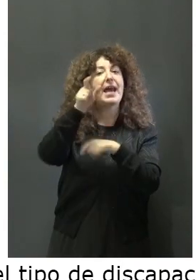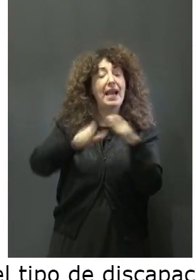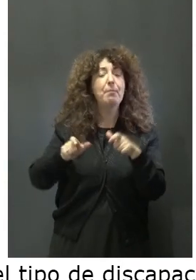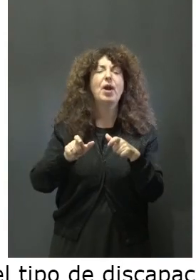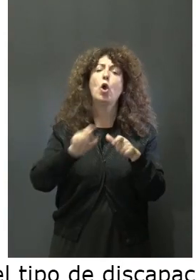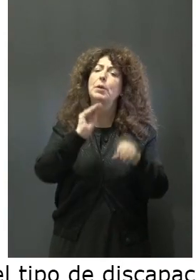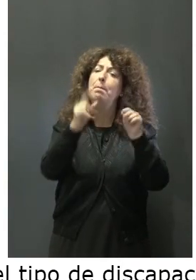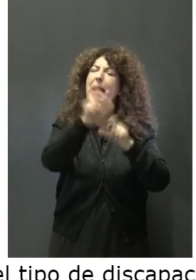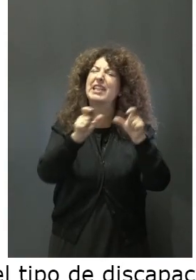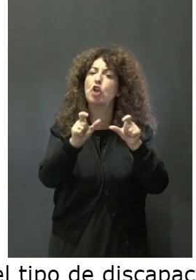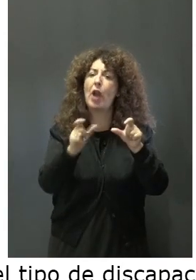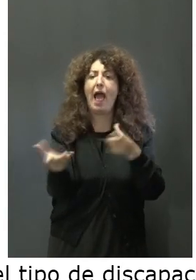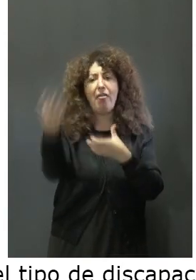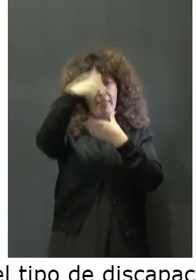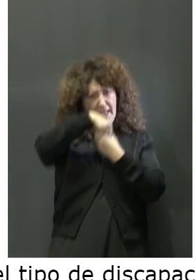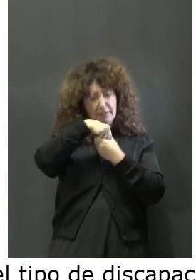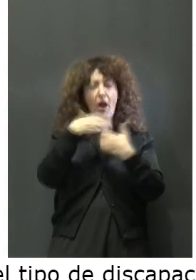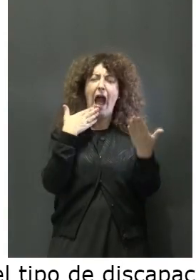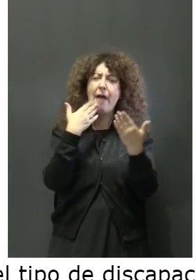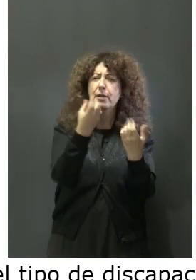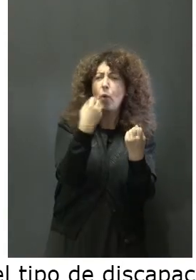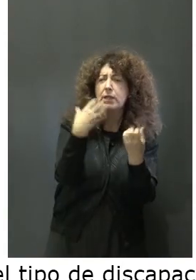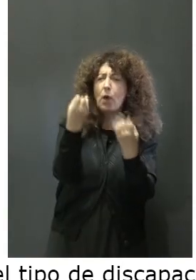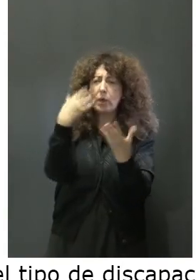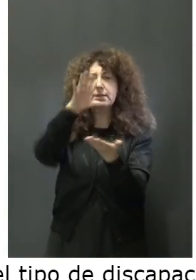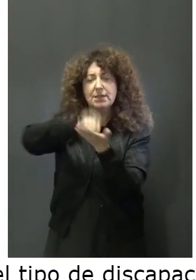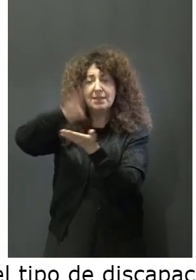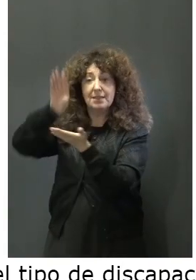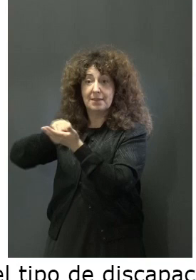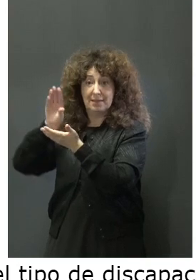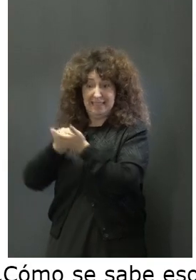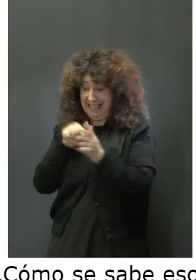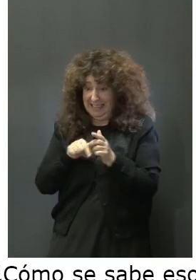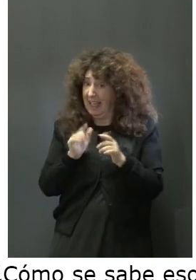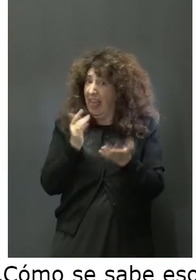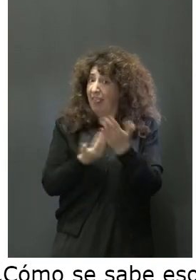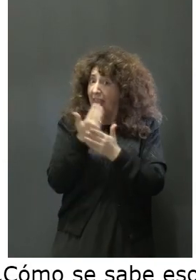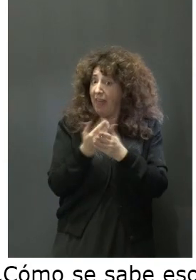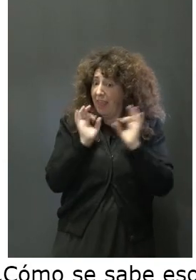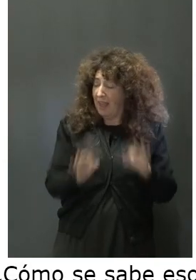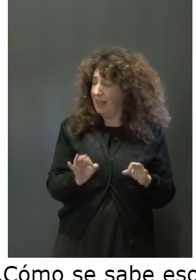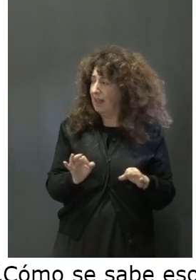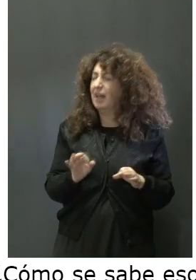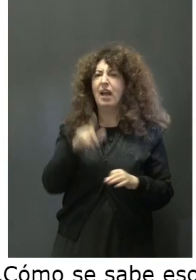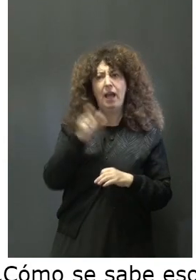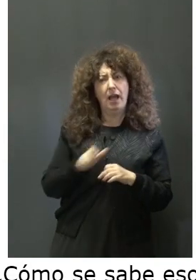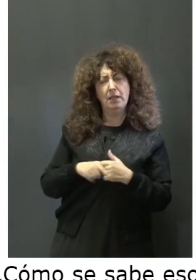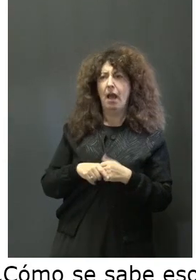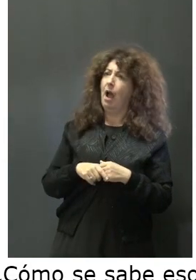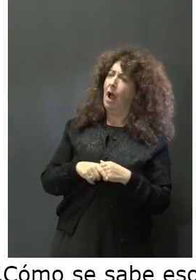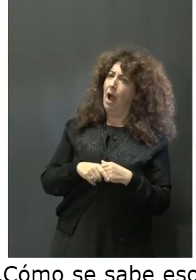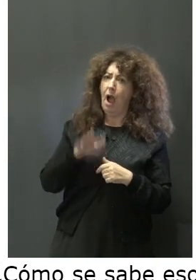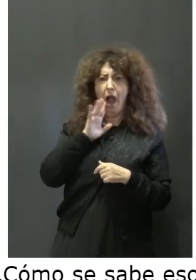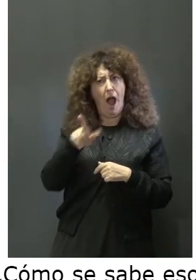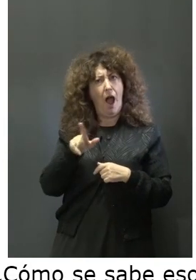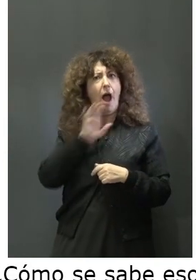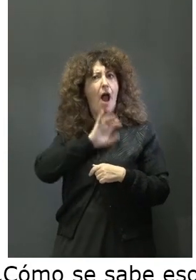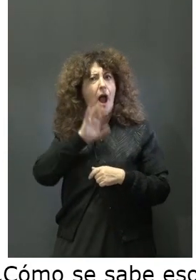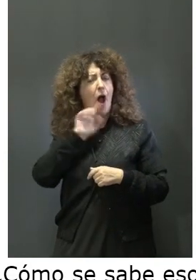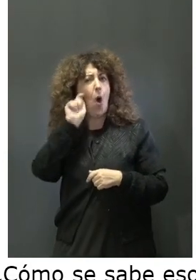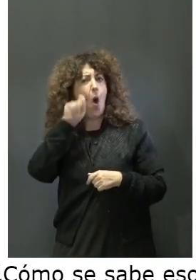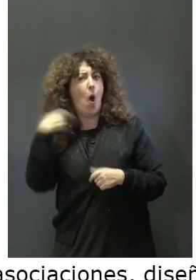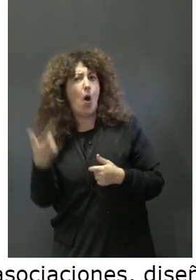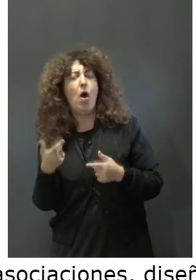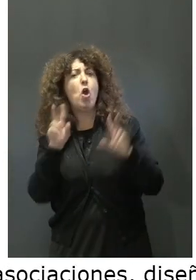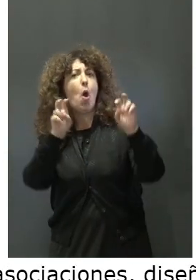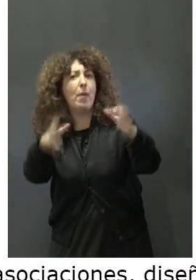y conversando. Y ese en realidad es nuestro día a día. Es decir, me sorprende muchas veces que la gente, pues como que es una solución novedosa. Y para mí es